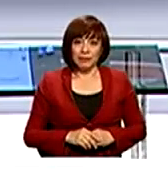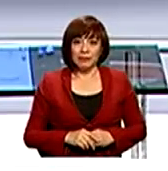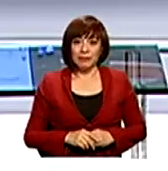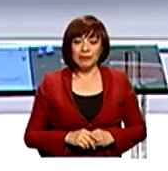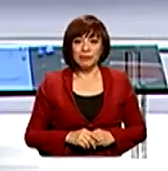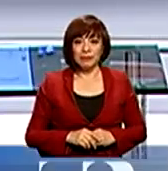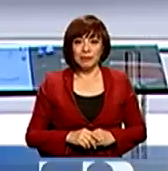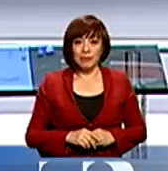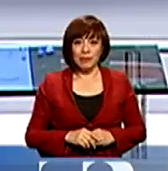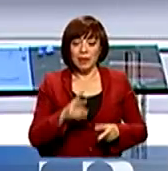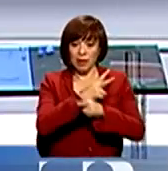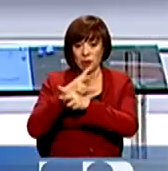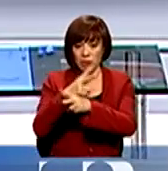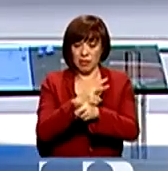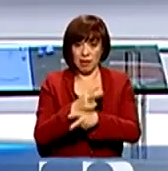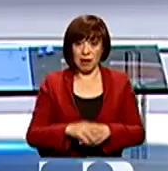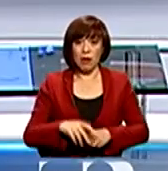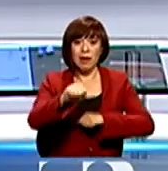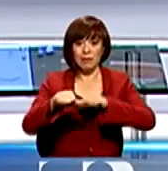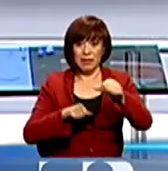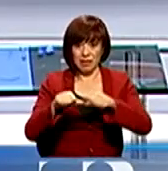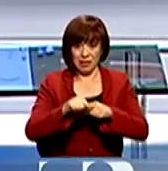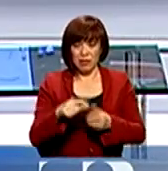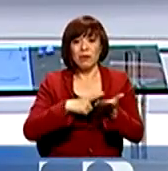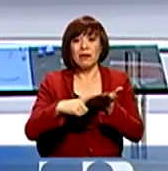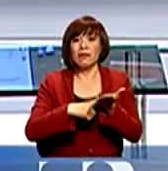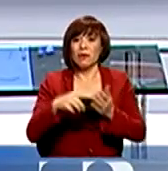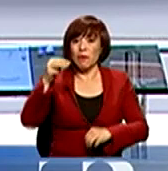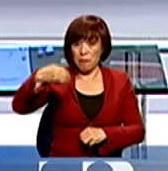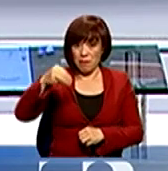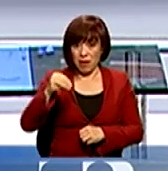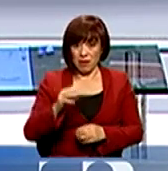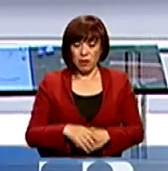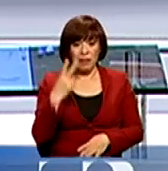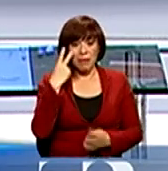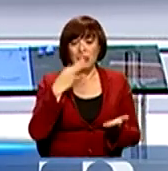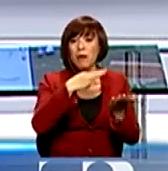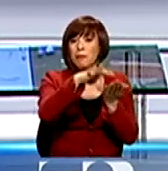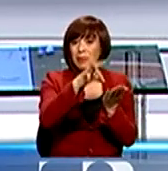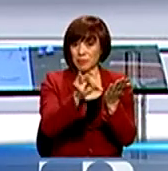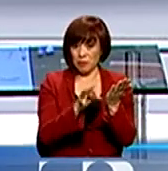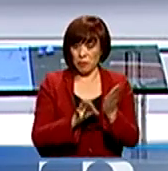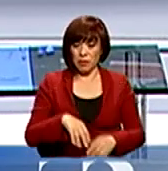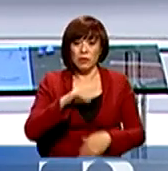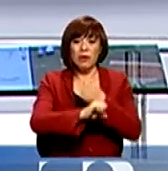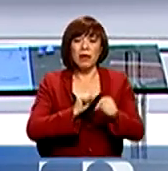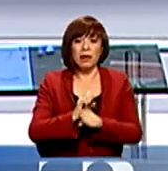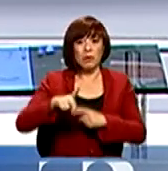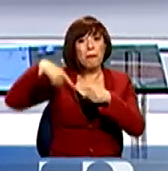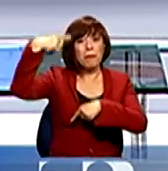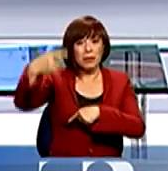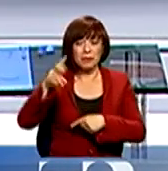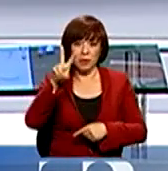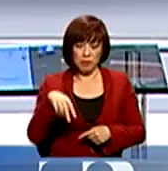El Consejo de la Administración Legislativa se reunirá este miércoles para calificar la proforma presupuestaria 2019 y pasarla a una comisión.